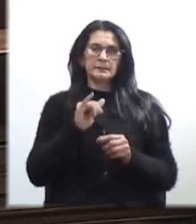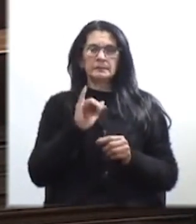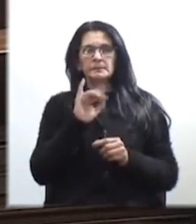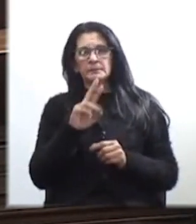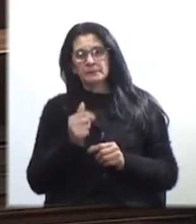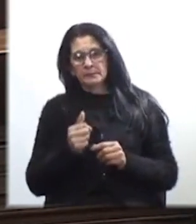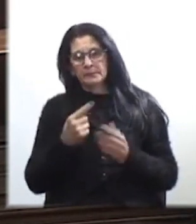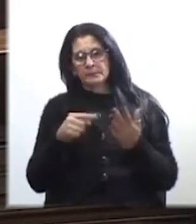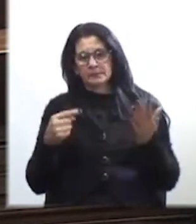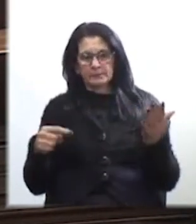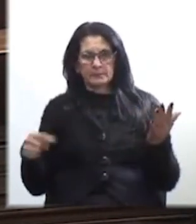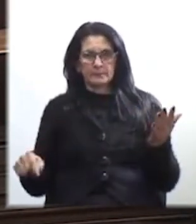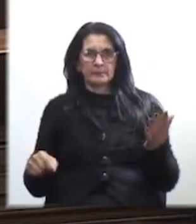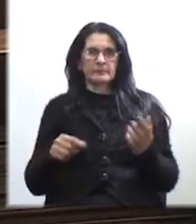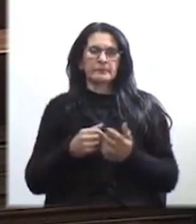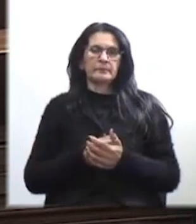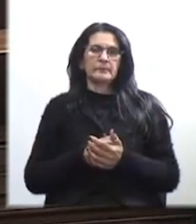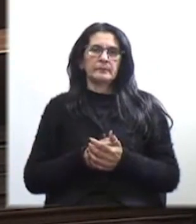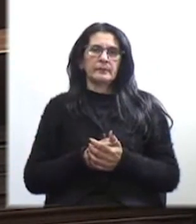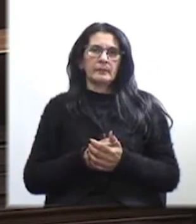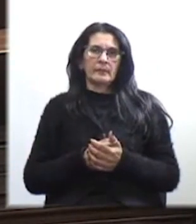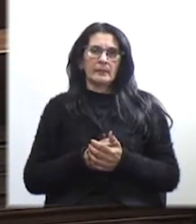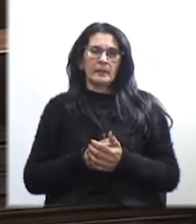etcétera son profesiones que están muy cargadas